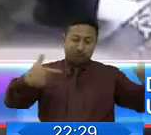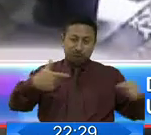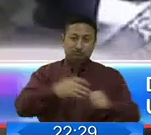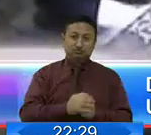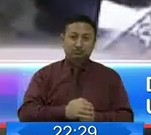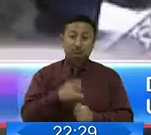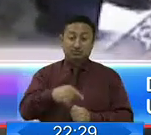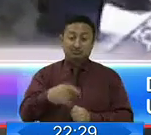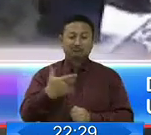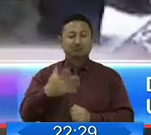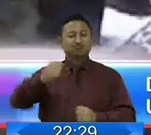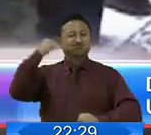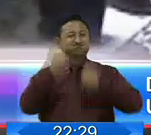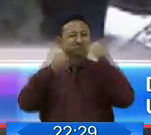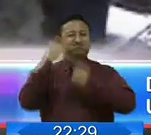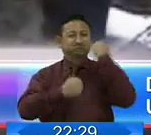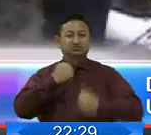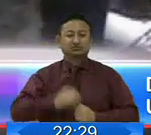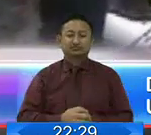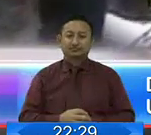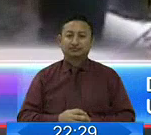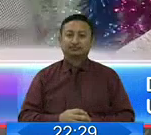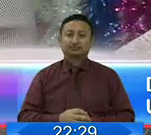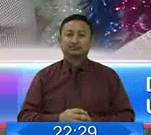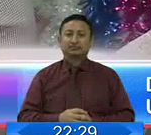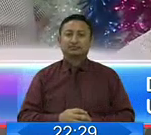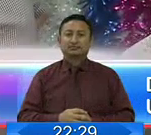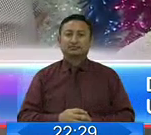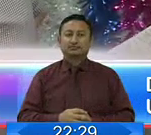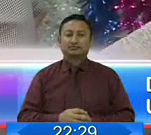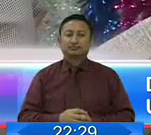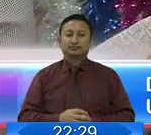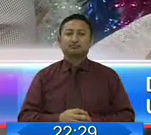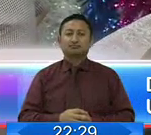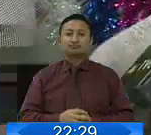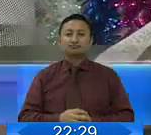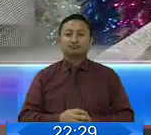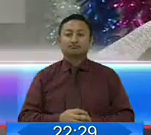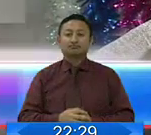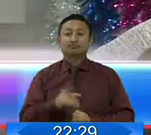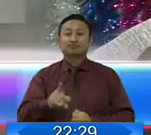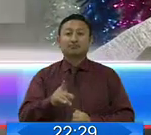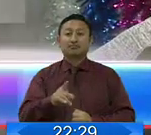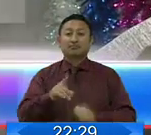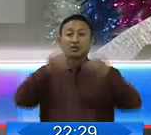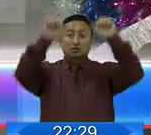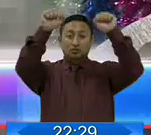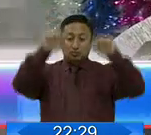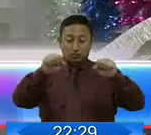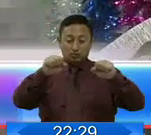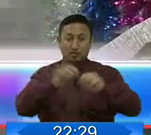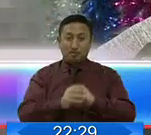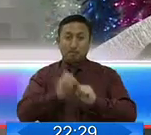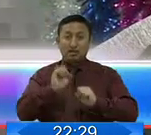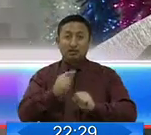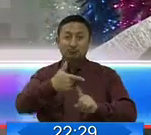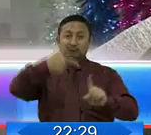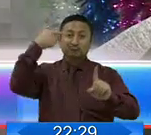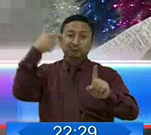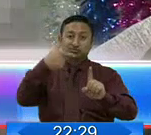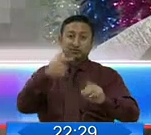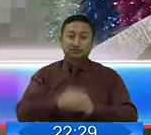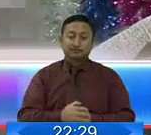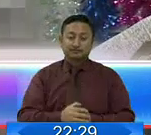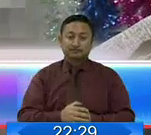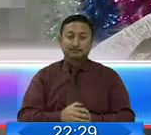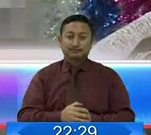y le dieron un escarmiento para insectos y después hicieron la labor y pesan a amenazarnos y